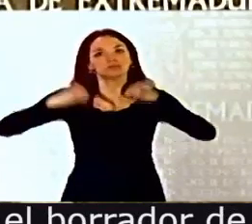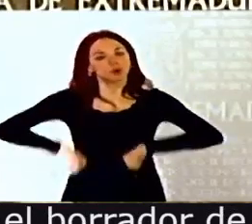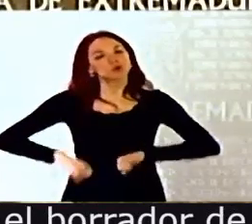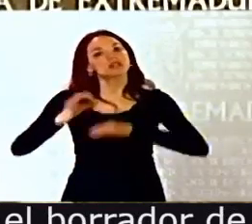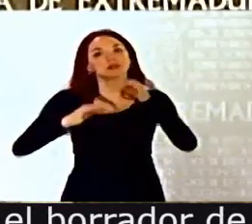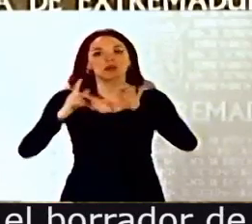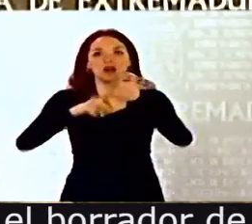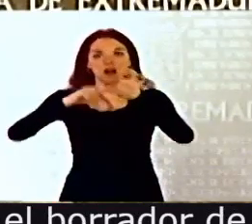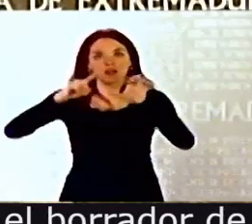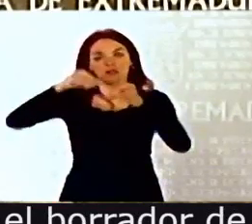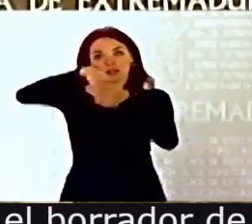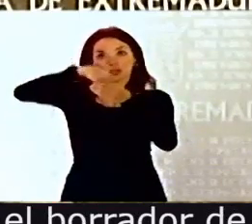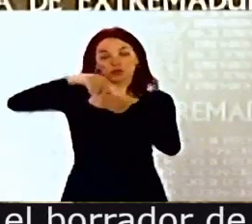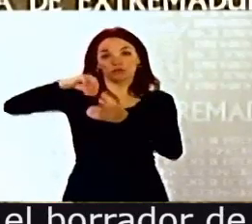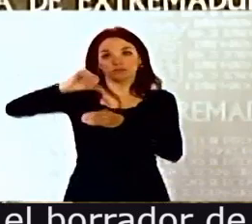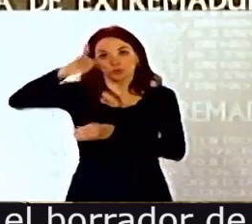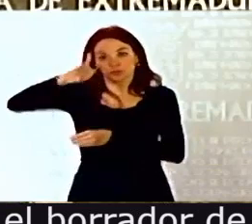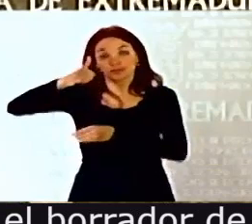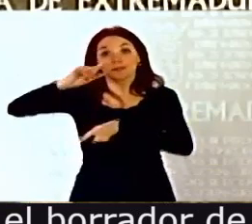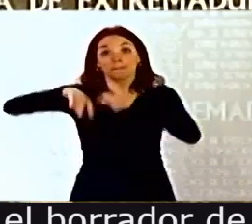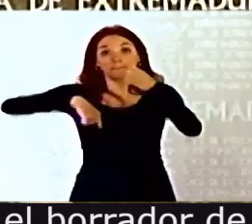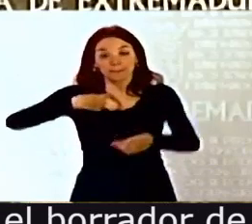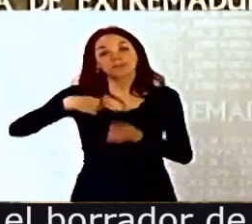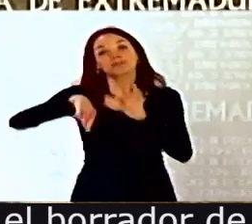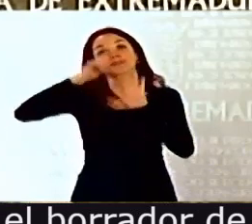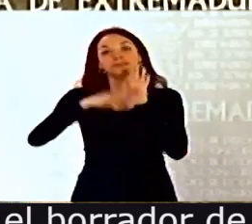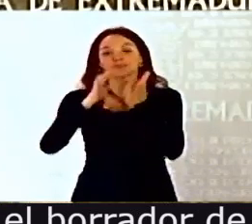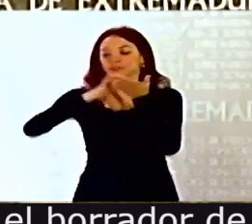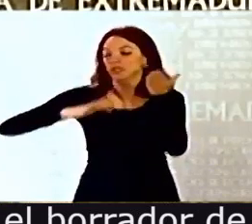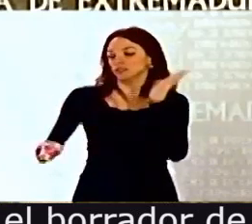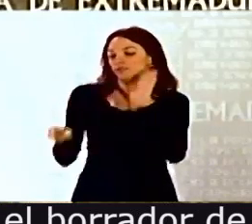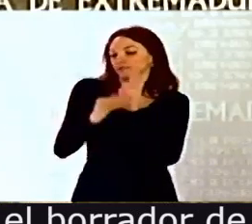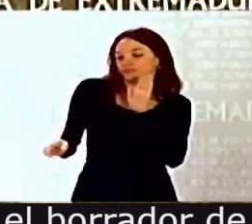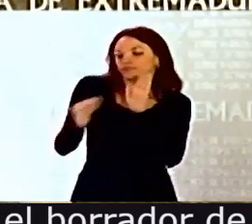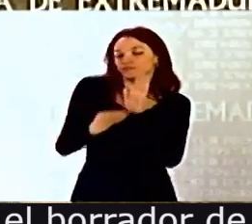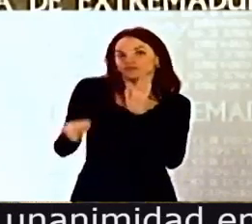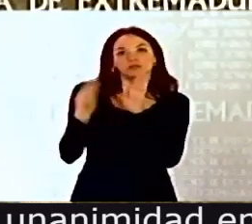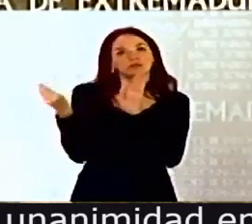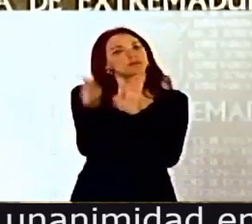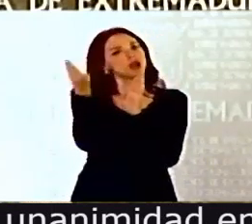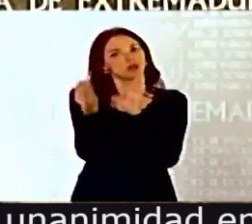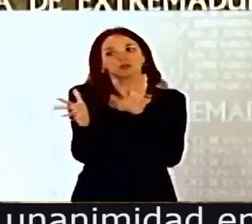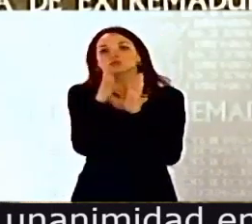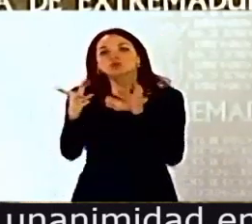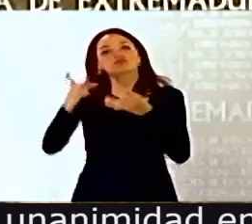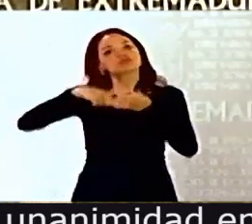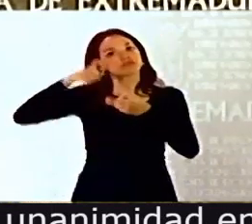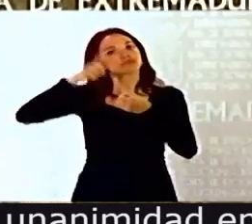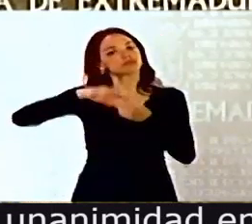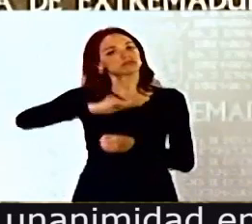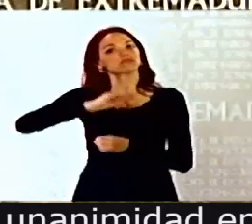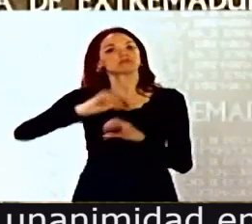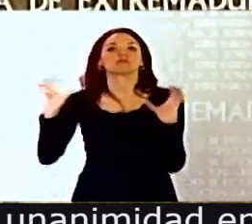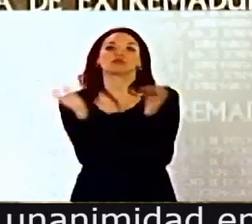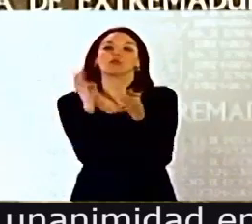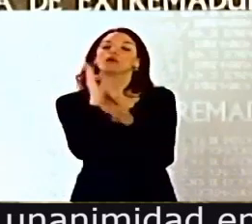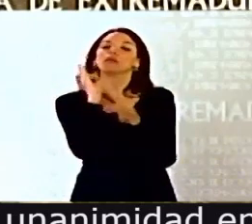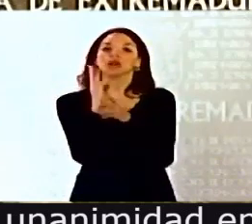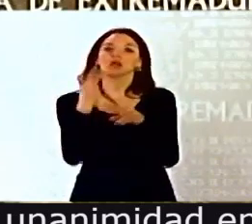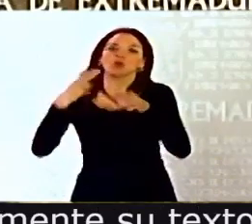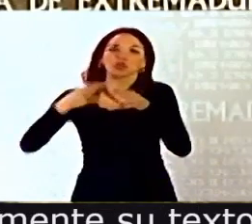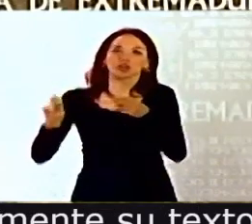Extremadura y que mejoró también sustancialmente su texto con las aportaciones y participación de las fuerzas políticas de los grupos